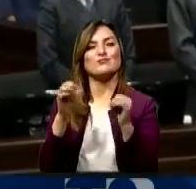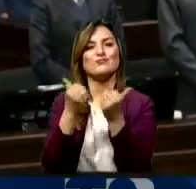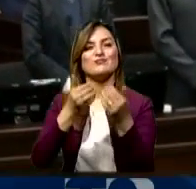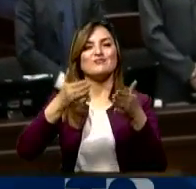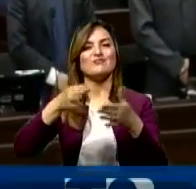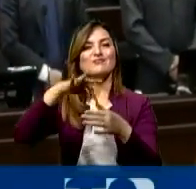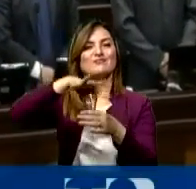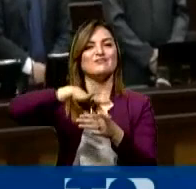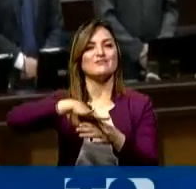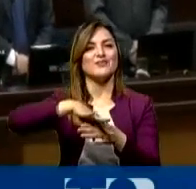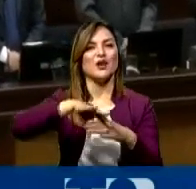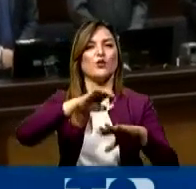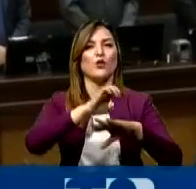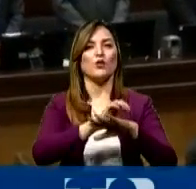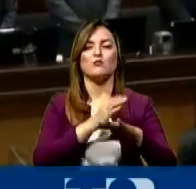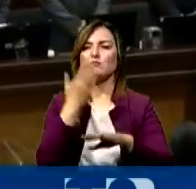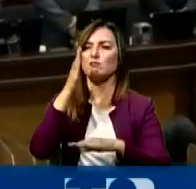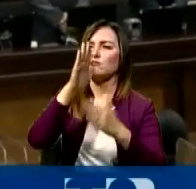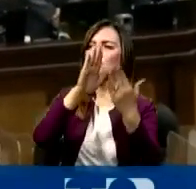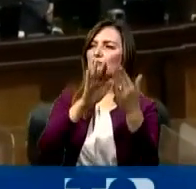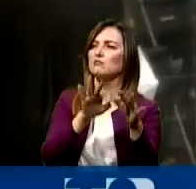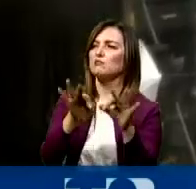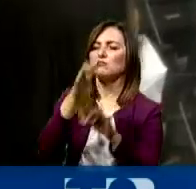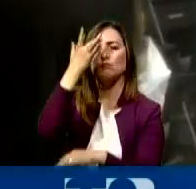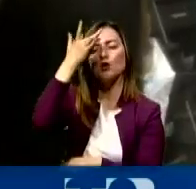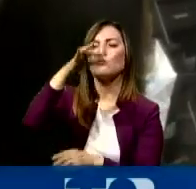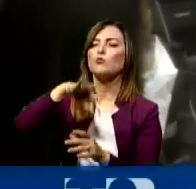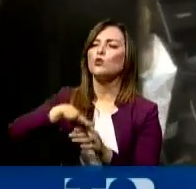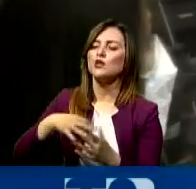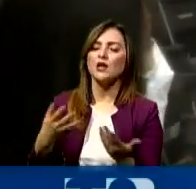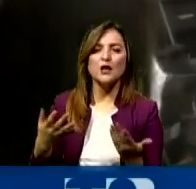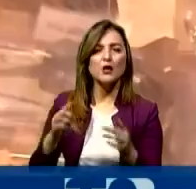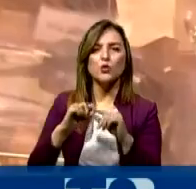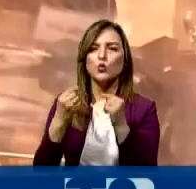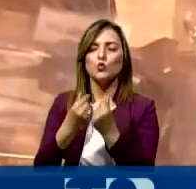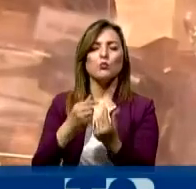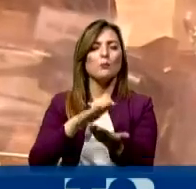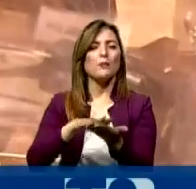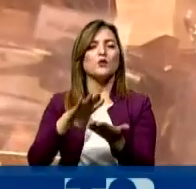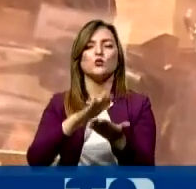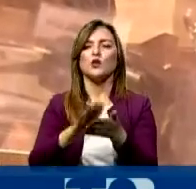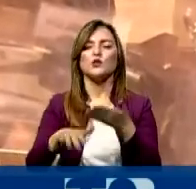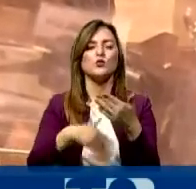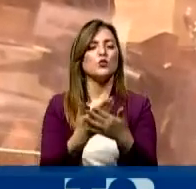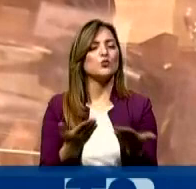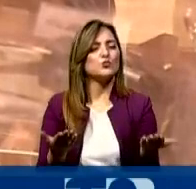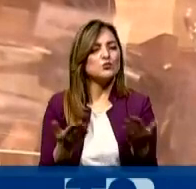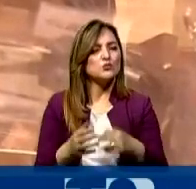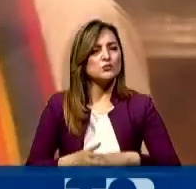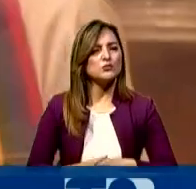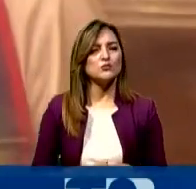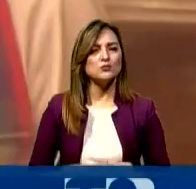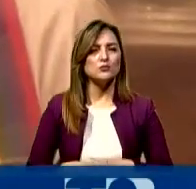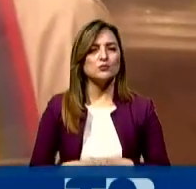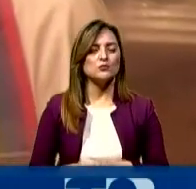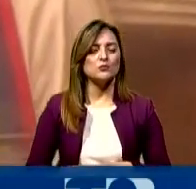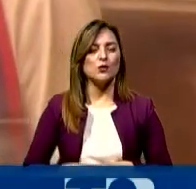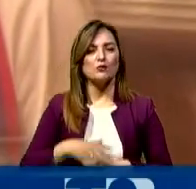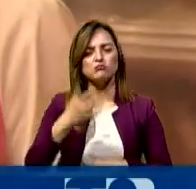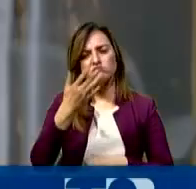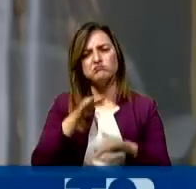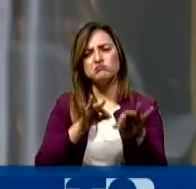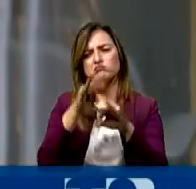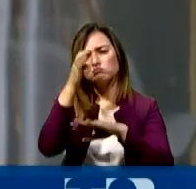explicarle al ecuador y tienen que explicar al igual por qué lo hicieron y tienen que explicar al ecuador por qué conviene al ecuador